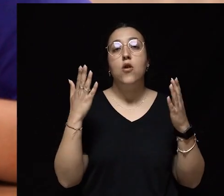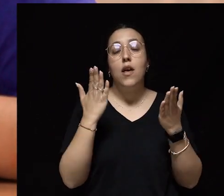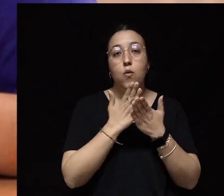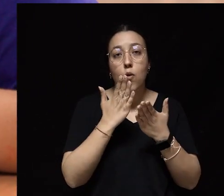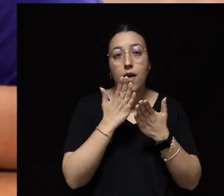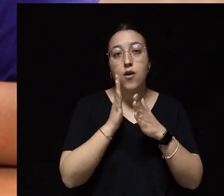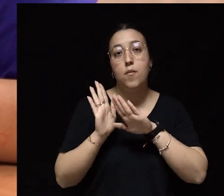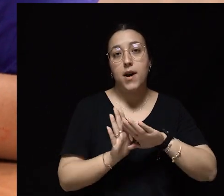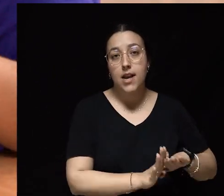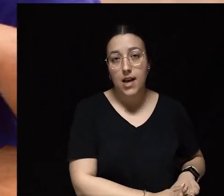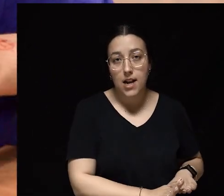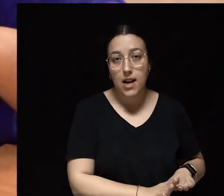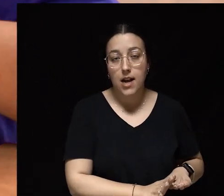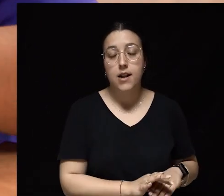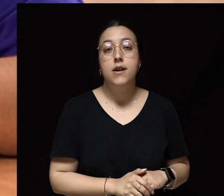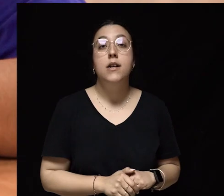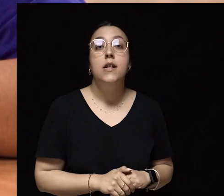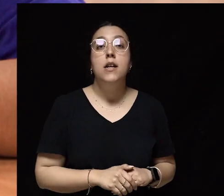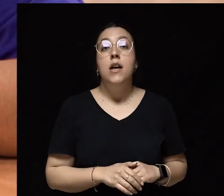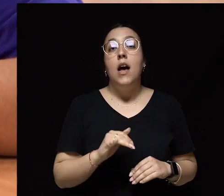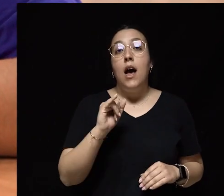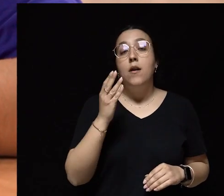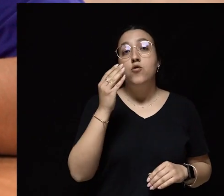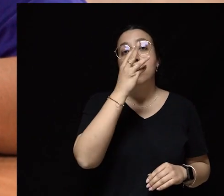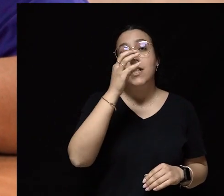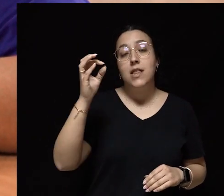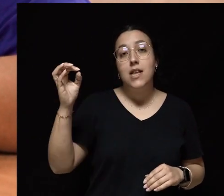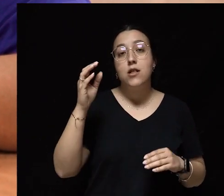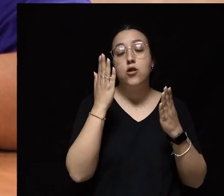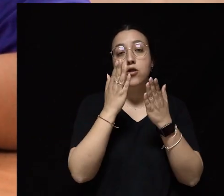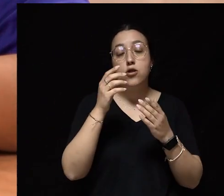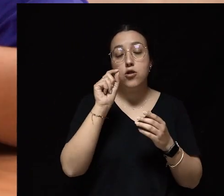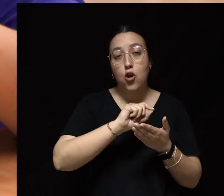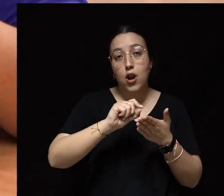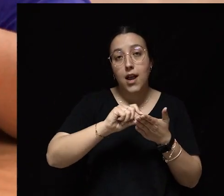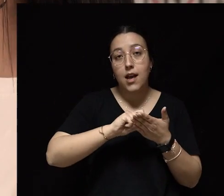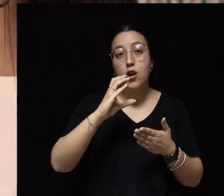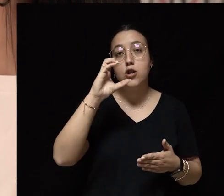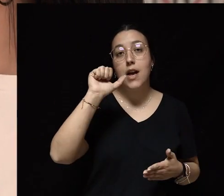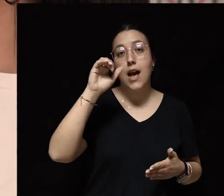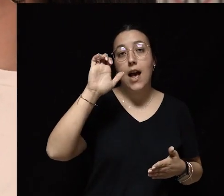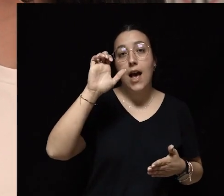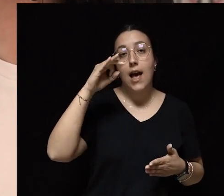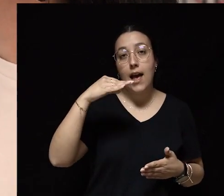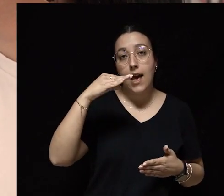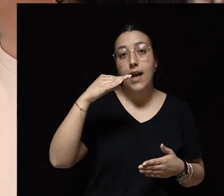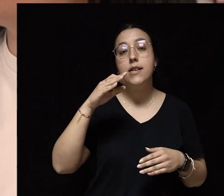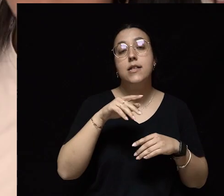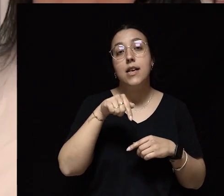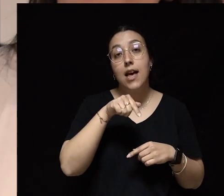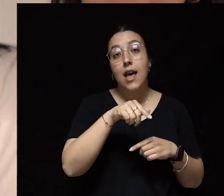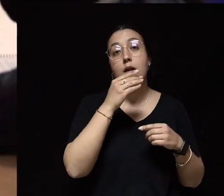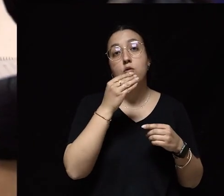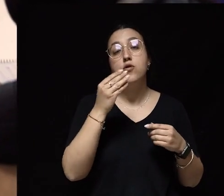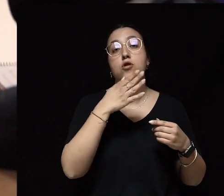marginal, materializado en los más de 300 centros CAES del territorio nacional. Pues apenas apunta